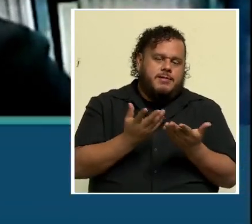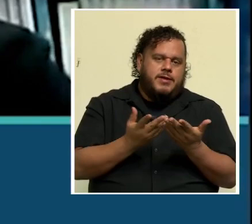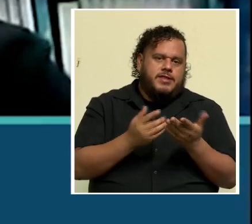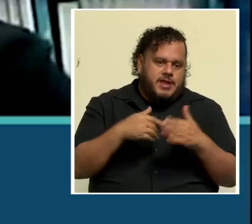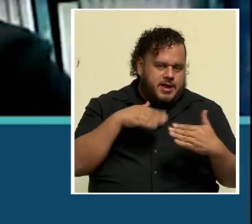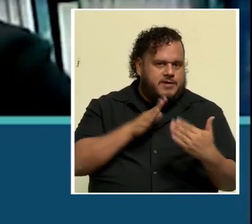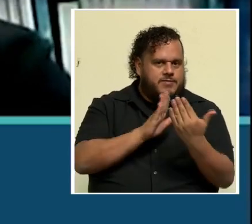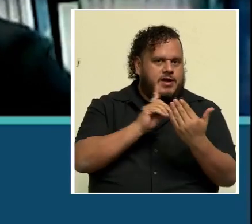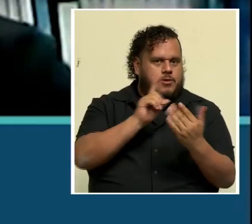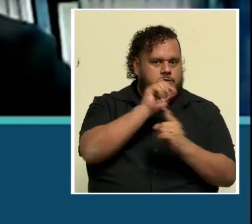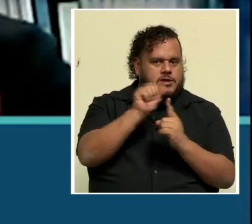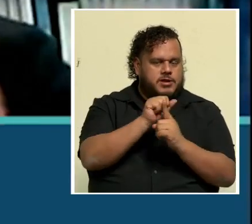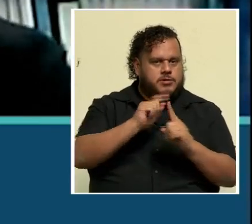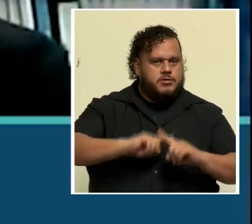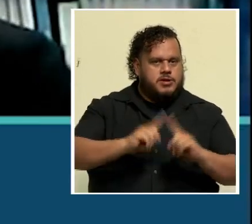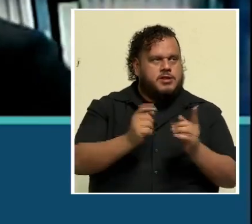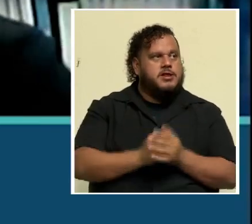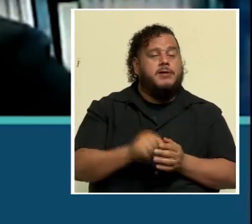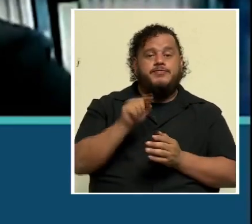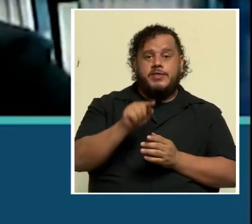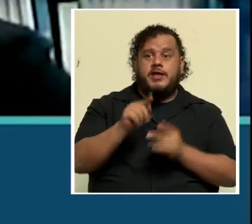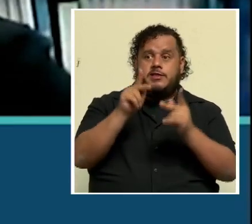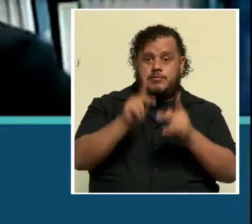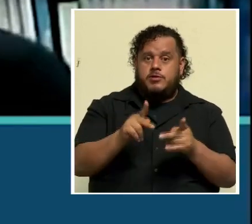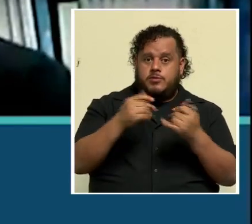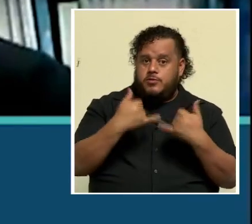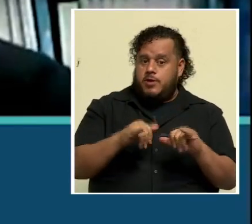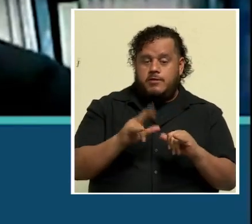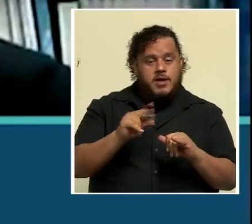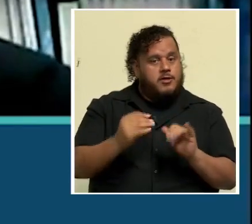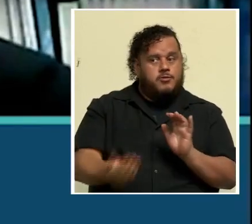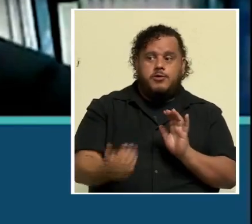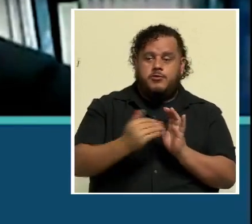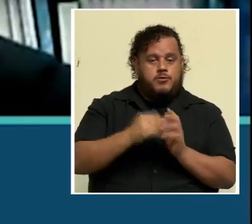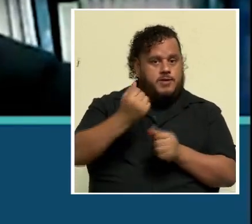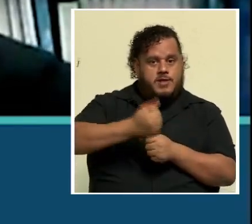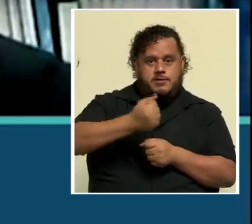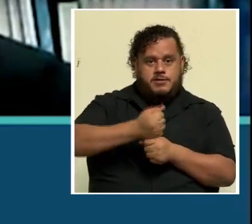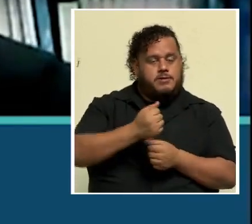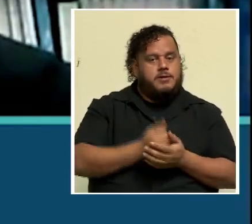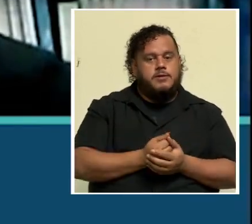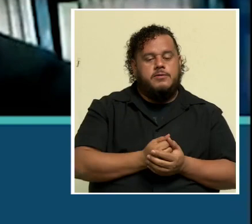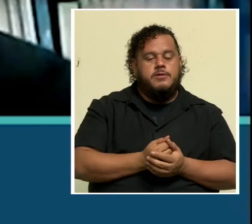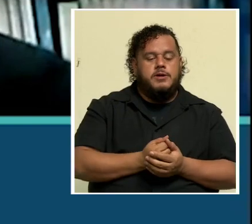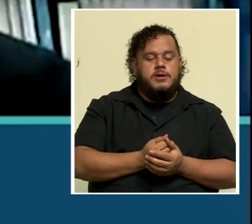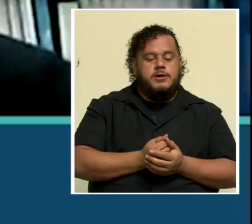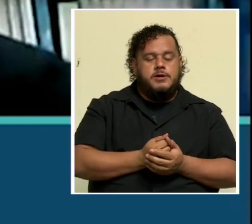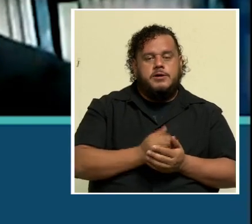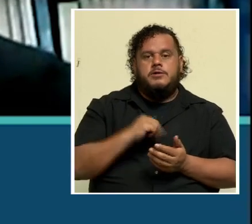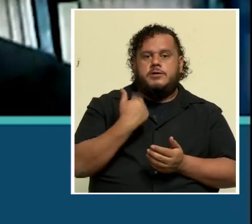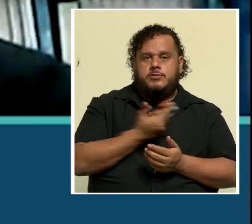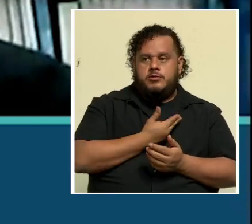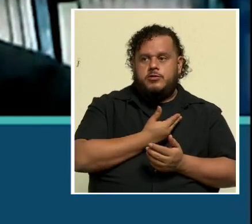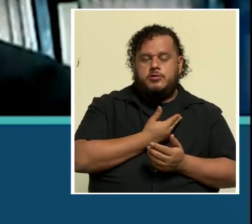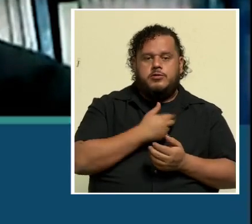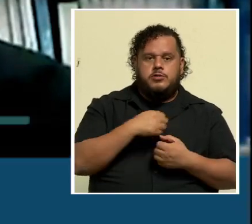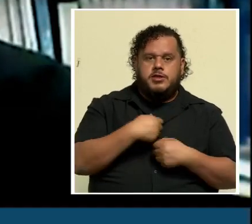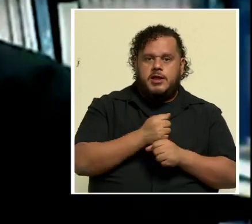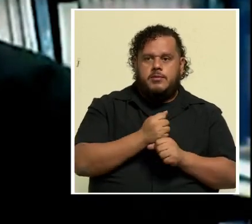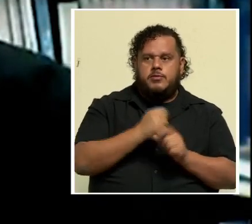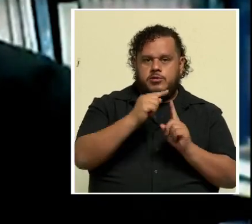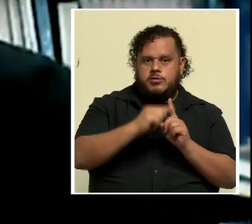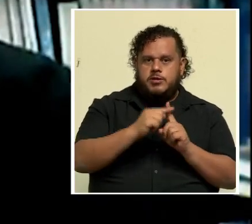una situación distinta. Esa gente todavía no ha recuperado el trabajo. Lo que nosotros hemos medido